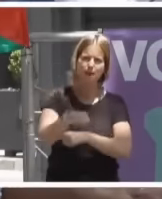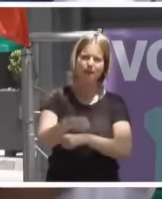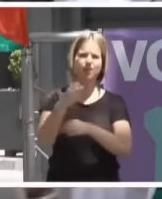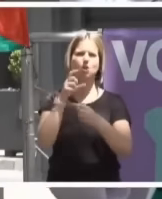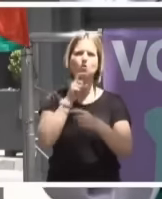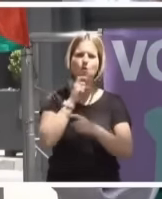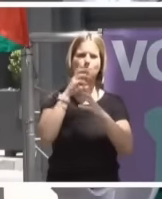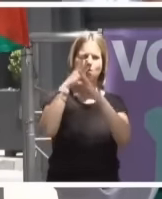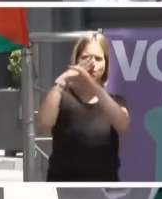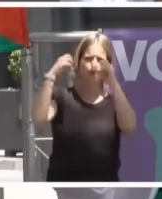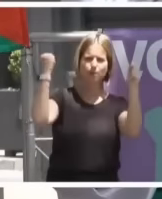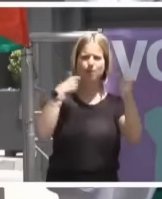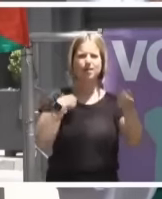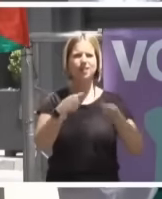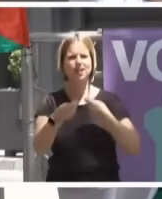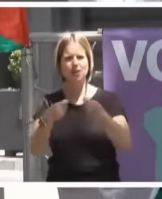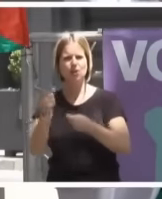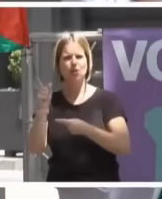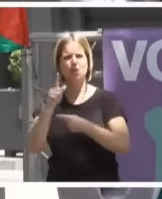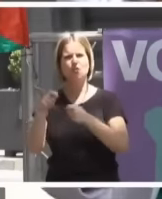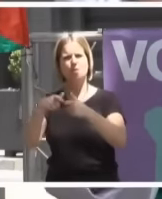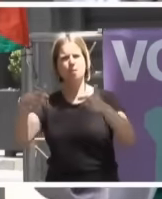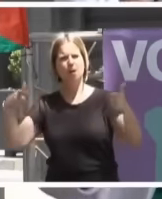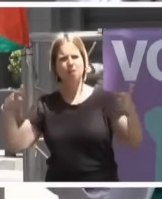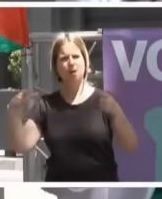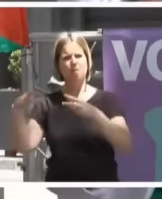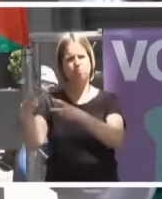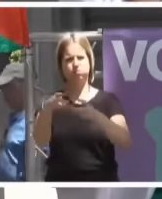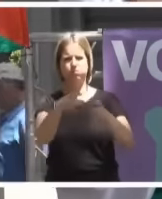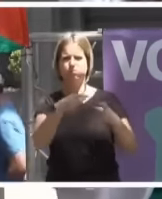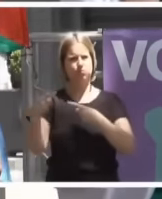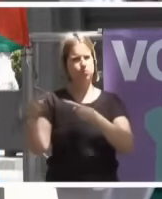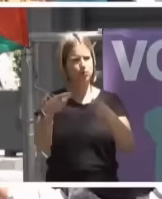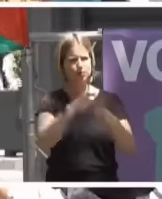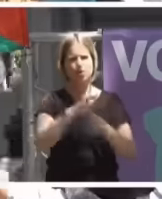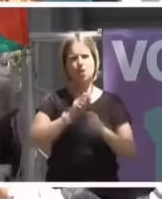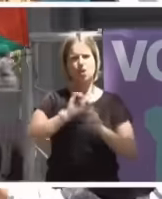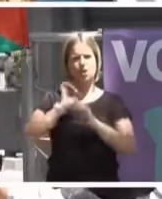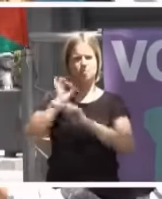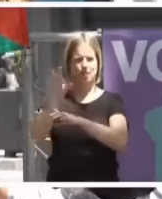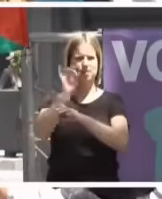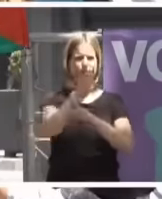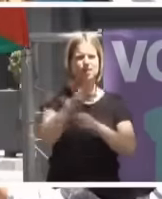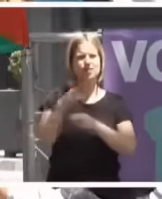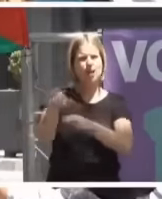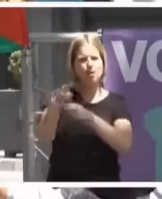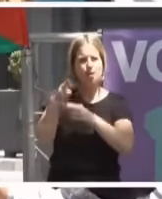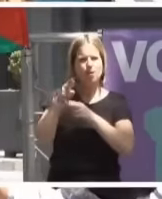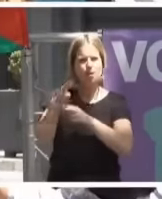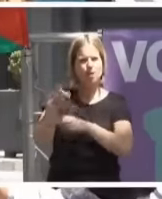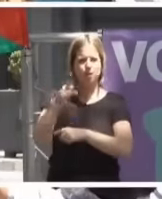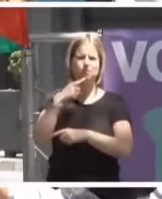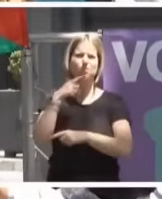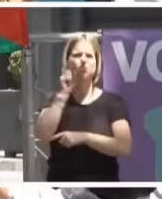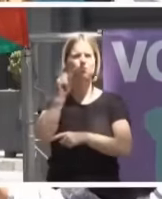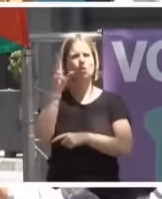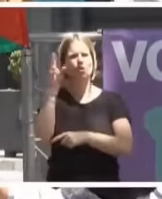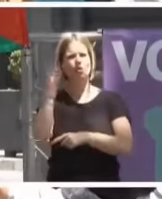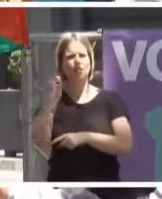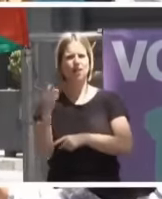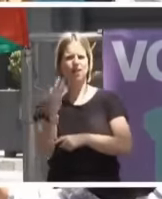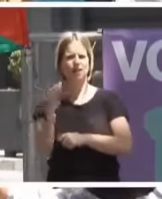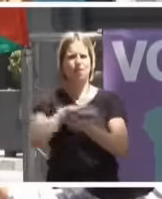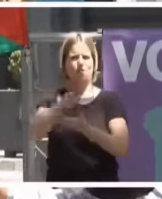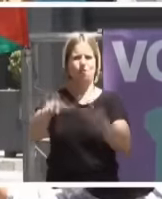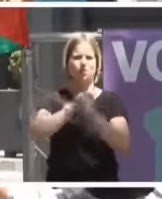diplomacia, con la negociación, no aumentando la escalada bélica, no enviando armas y armas a Ucrania que solo sirven para complicar más el